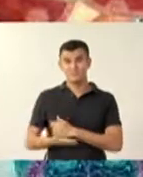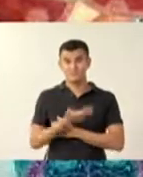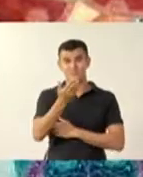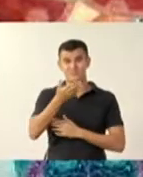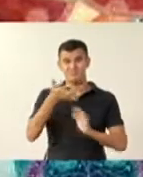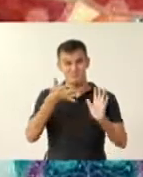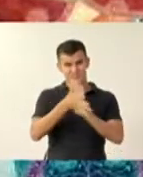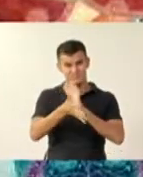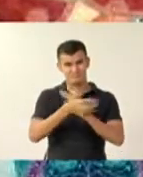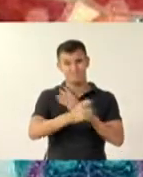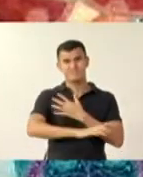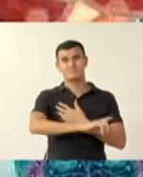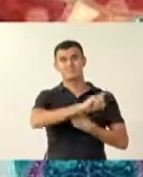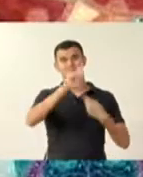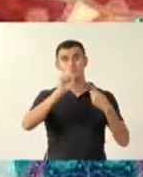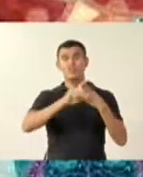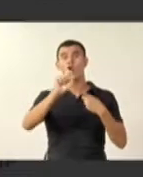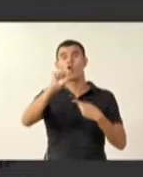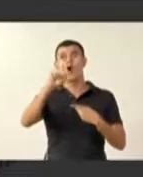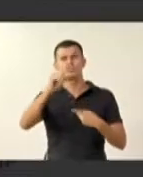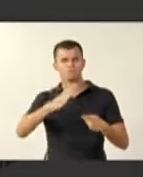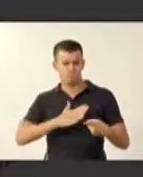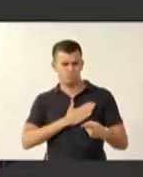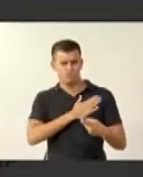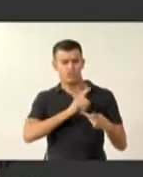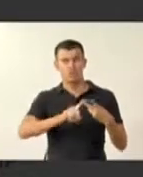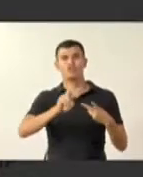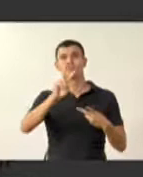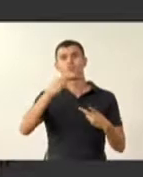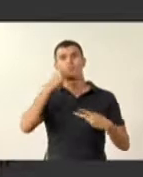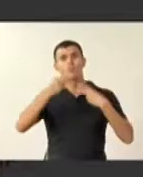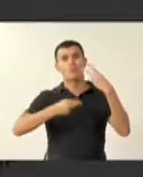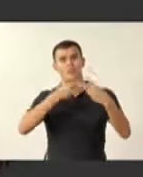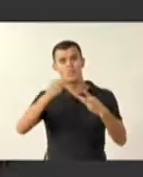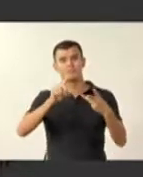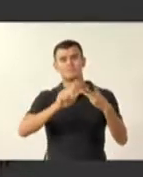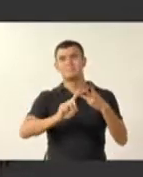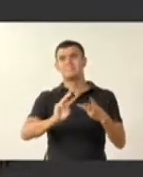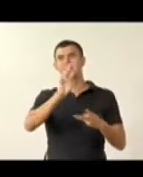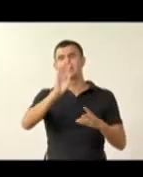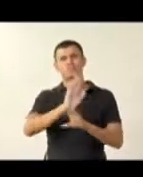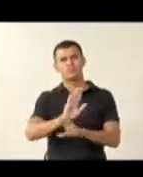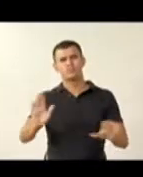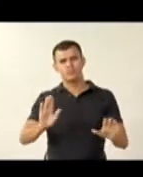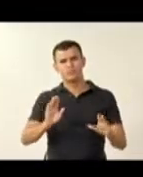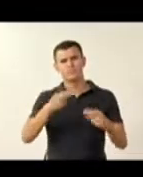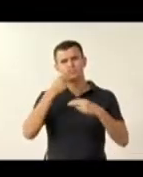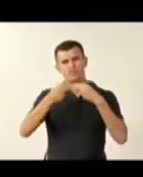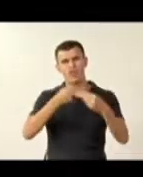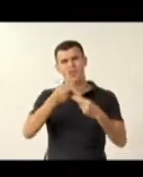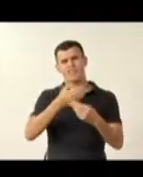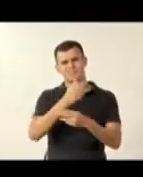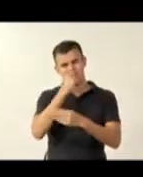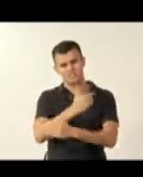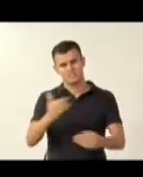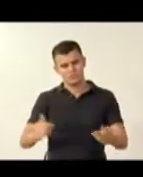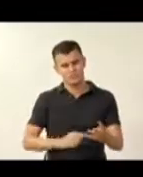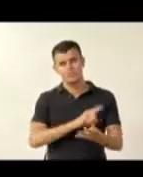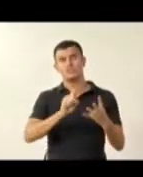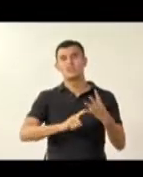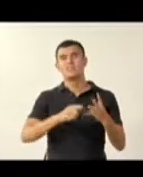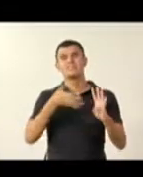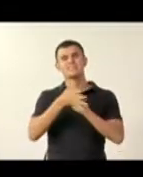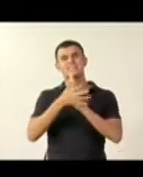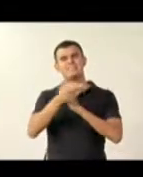sus obras publicadas se encuentran 11 novelas, 2 cuentos, 3 obras en una categoría infantil y juvenil, una